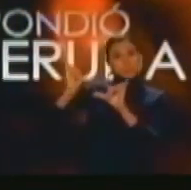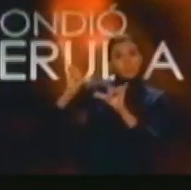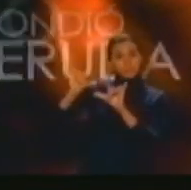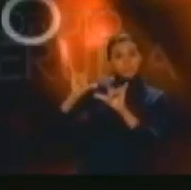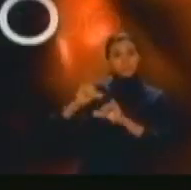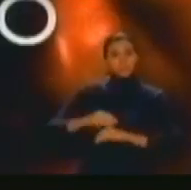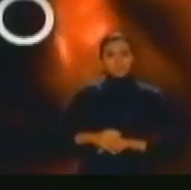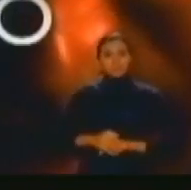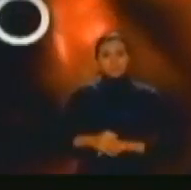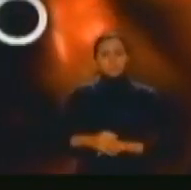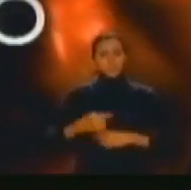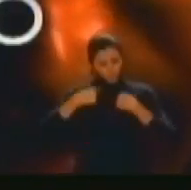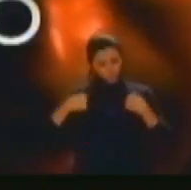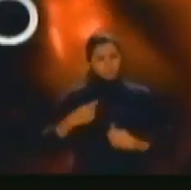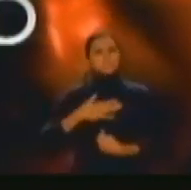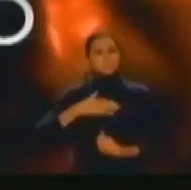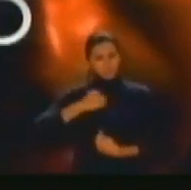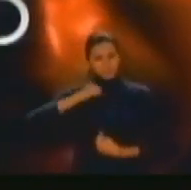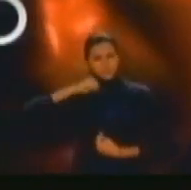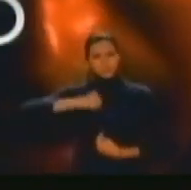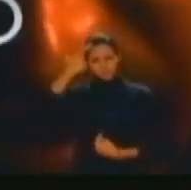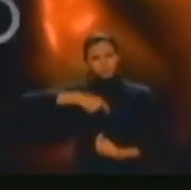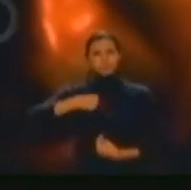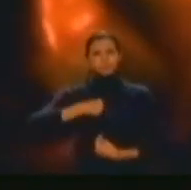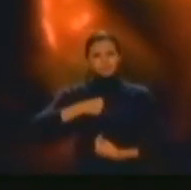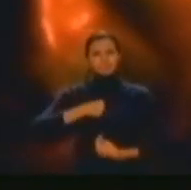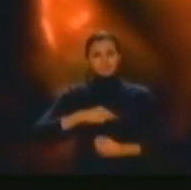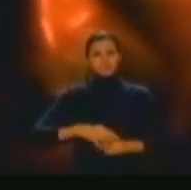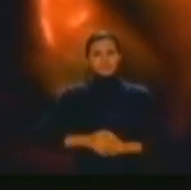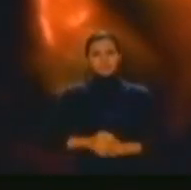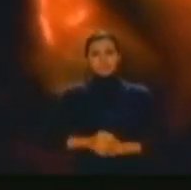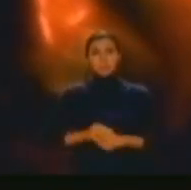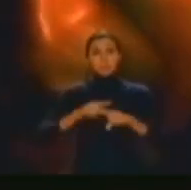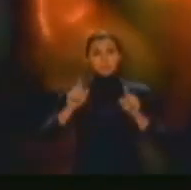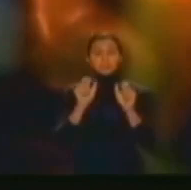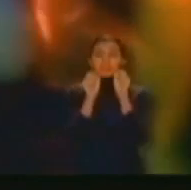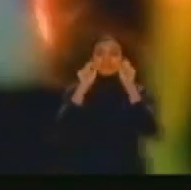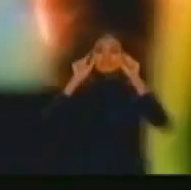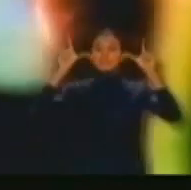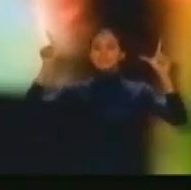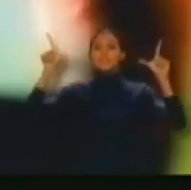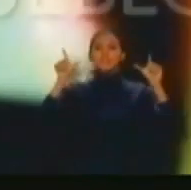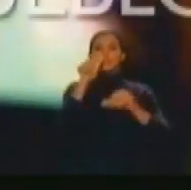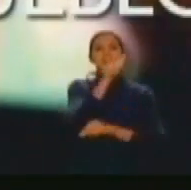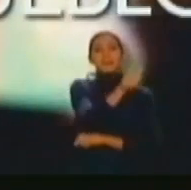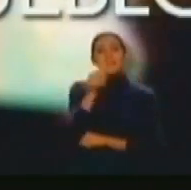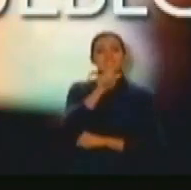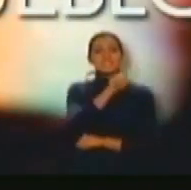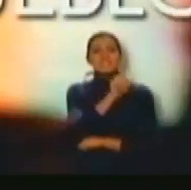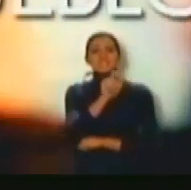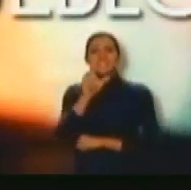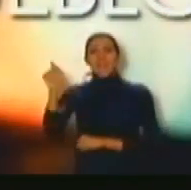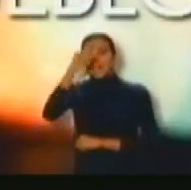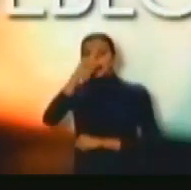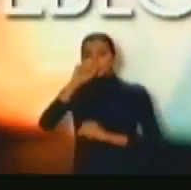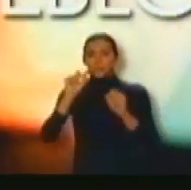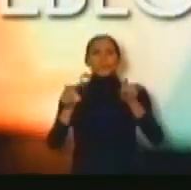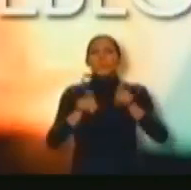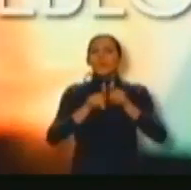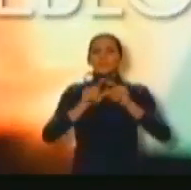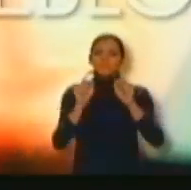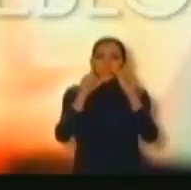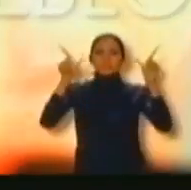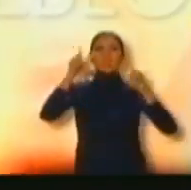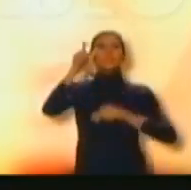Neruda, desde el corazón, sí soy yo. Pero despierto cada 100 años, cuando despierta el